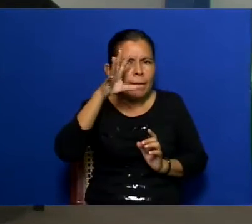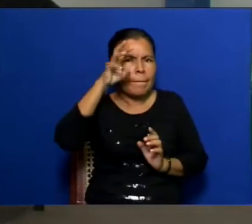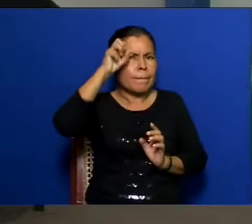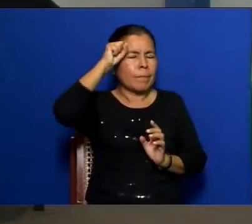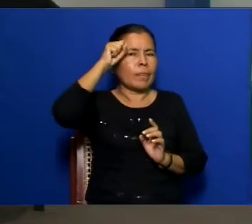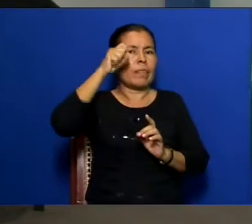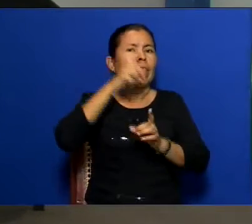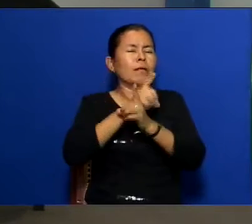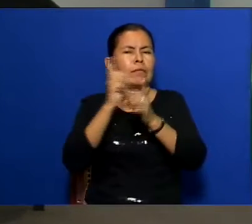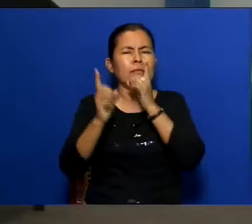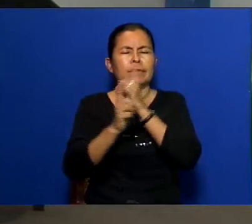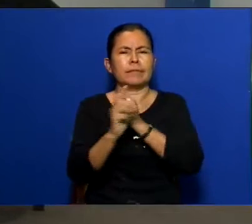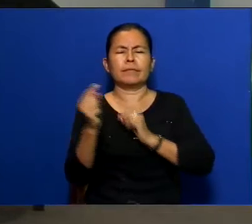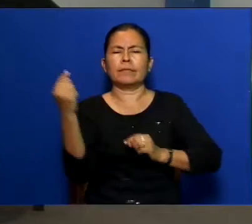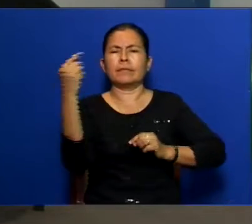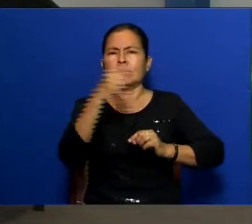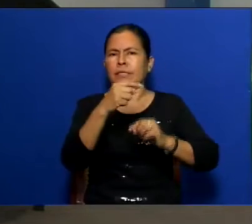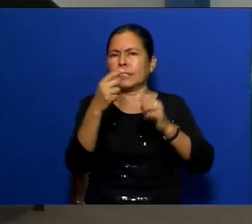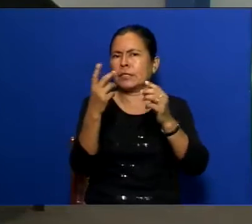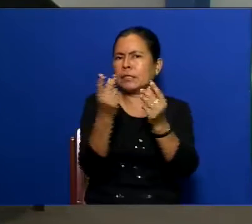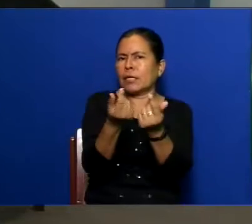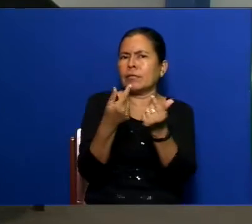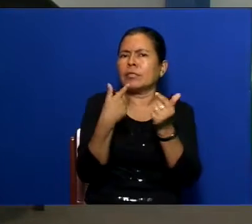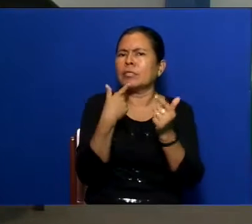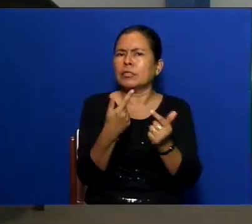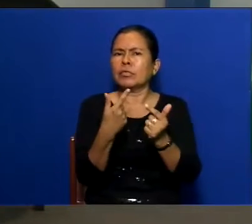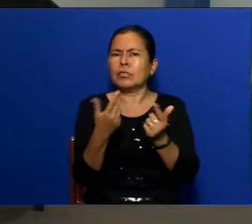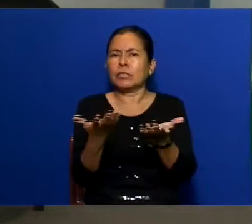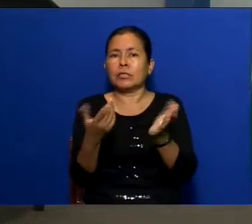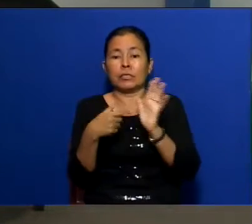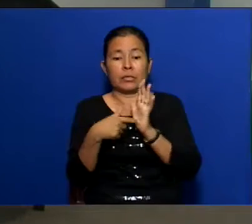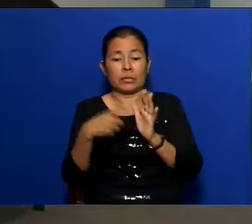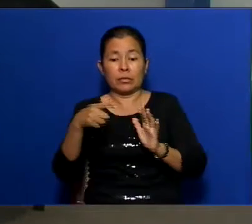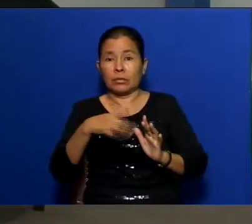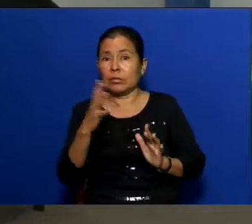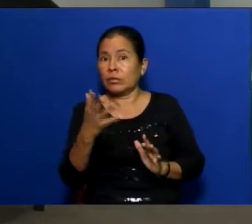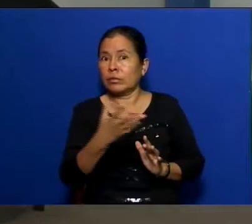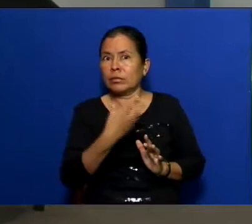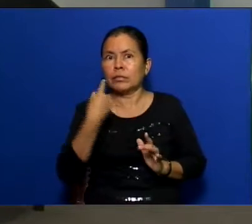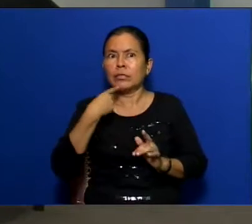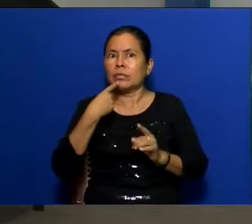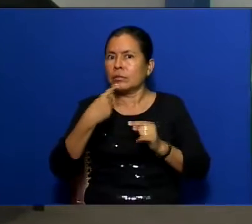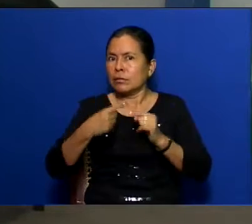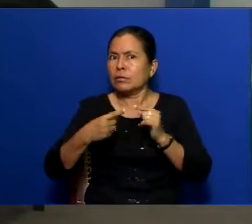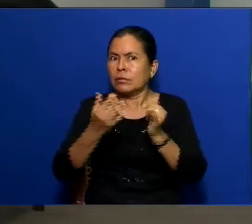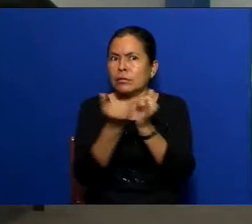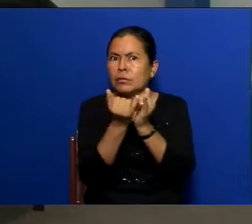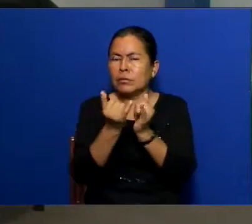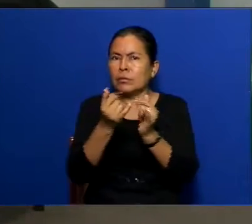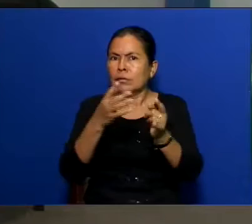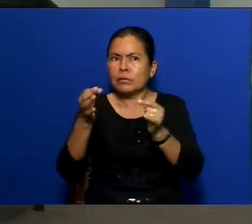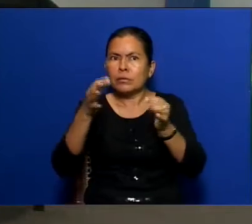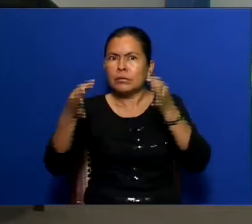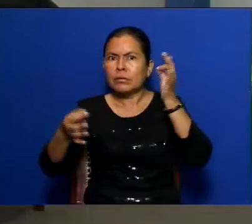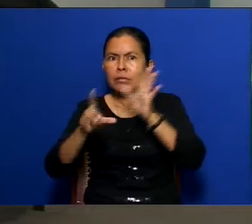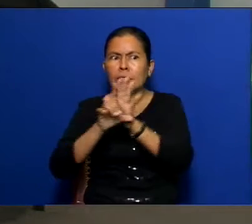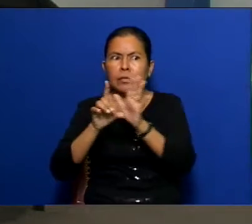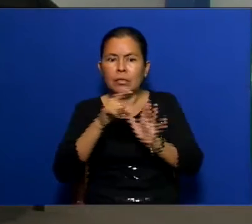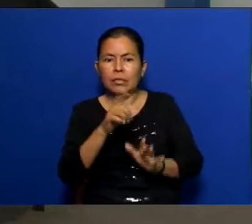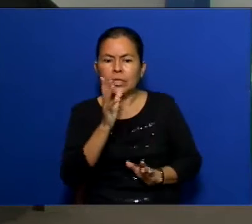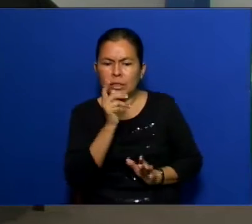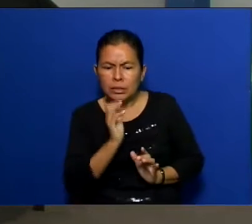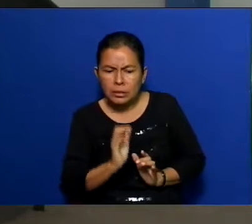interviene, los resultados son mejores y se pueden evitar todas estas secuelas, complicaciones y el riesgo de que el niño